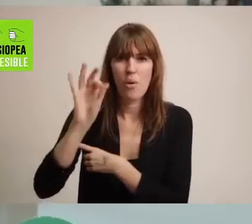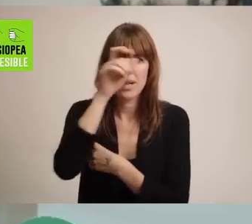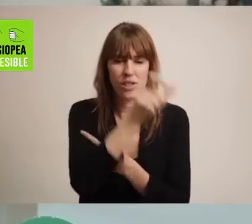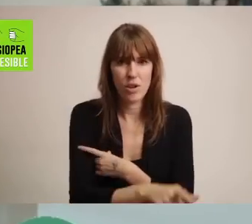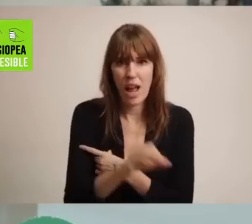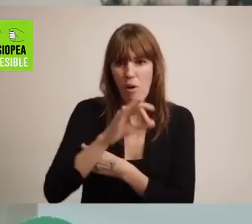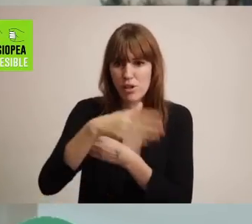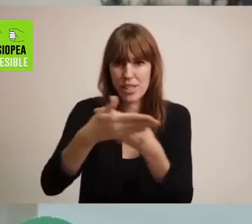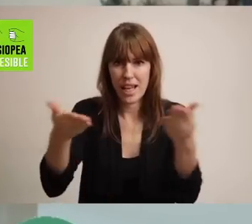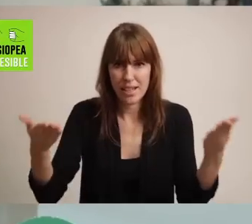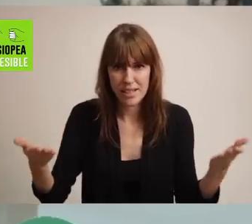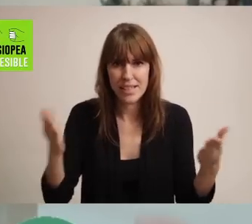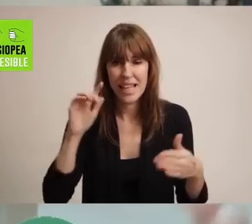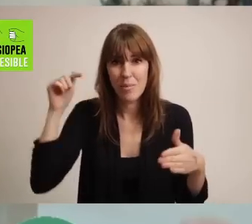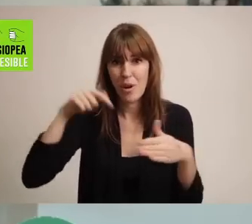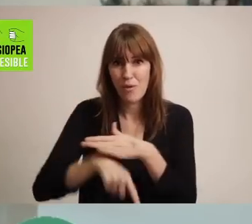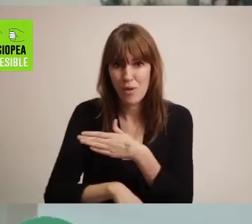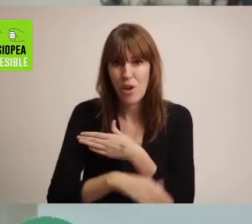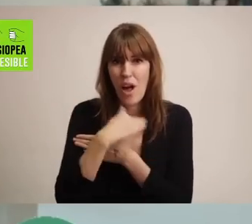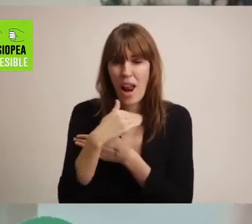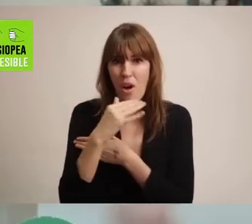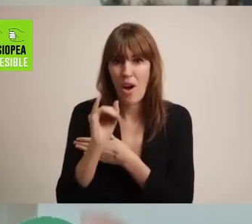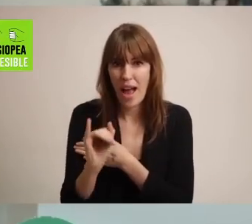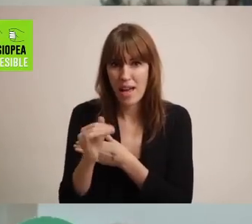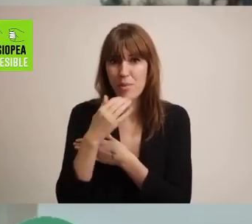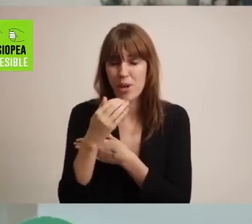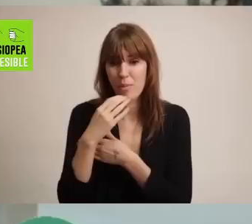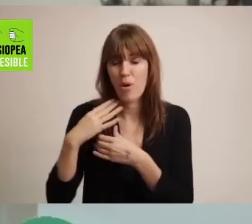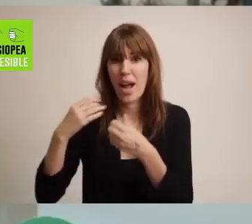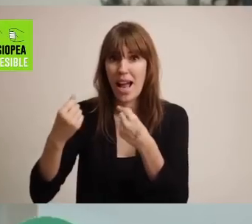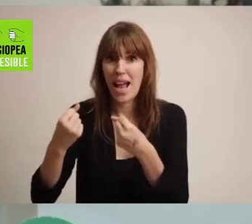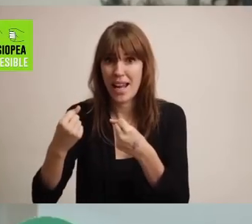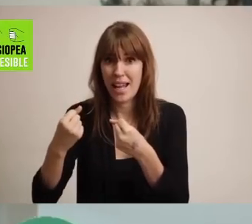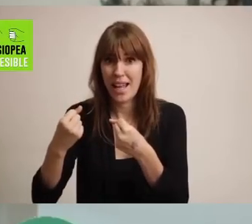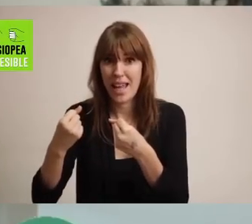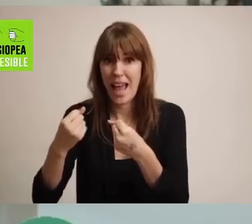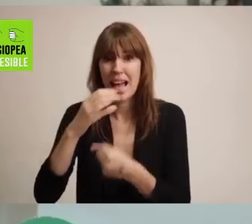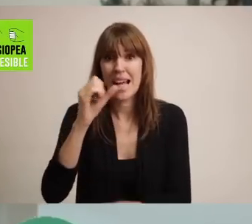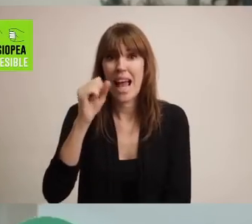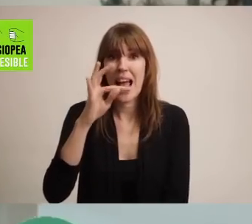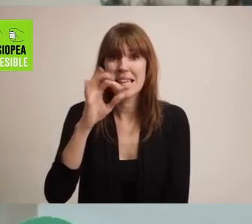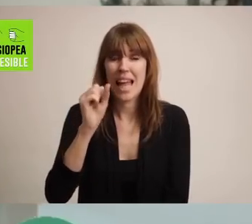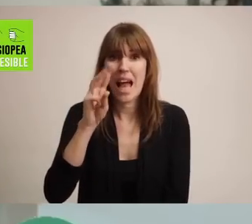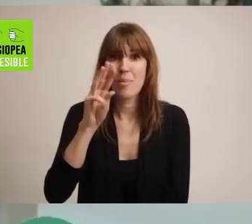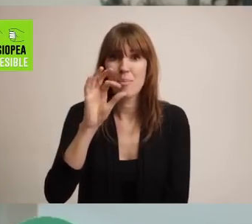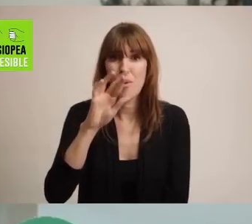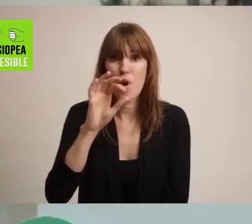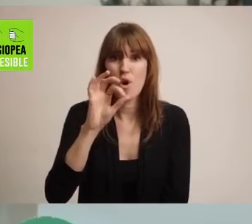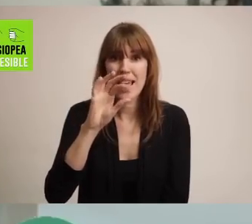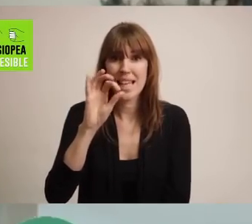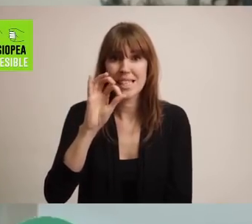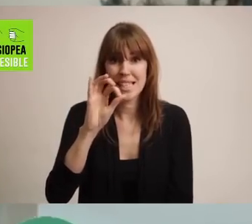persona o del ser, de algo que procede del exterior, en este caso la energía, por lo tanto también se puede llamar cataforesis al magnetismo